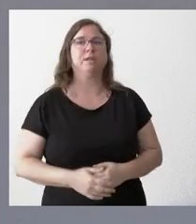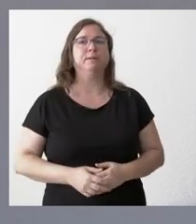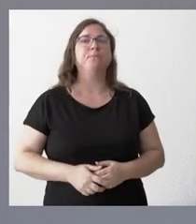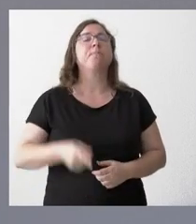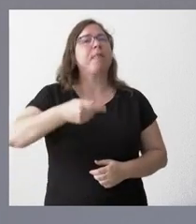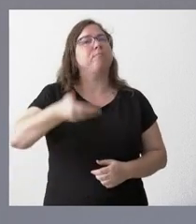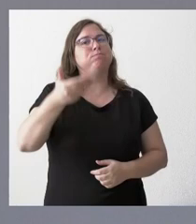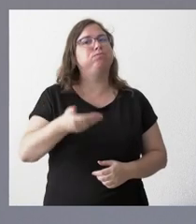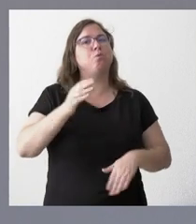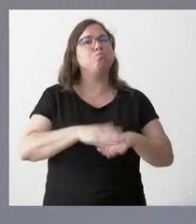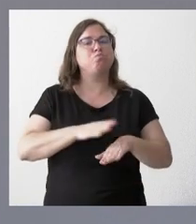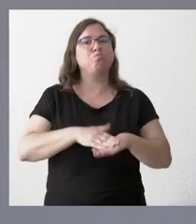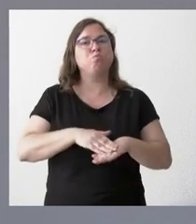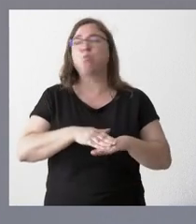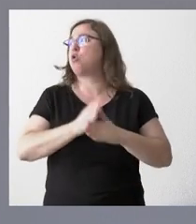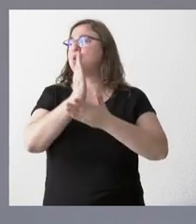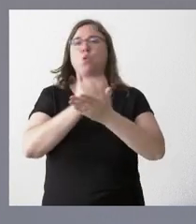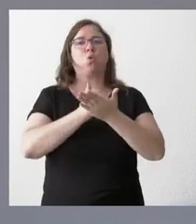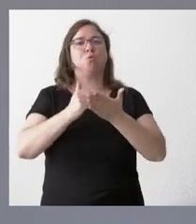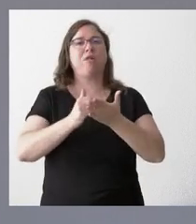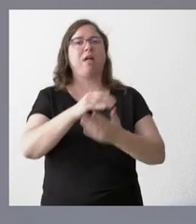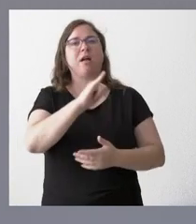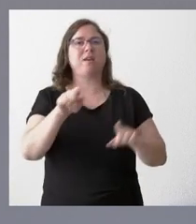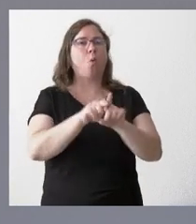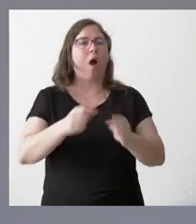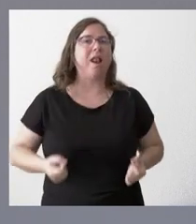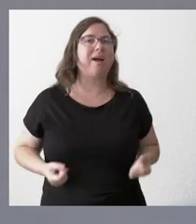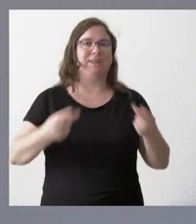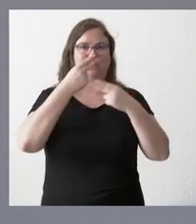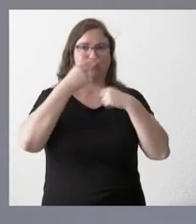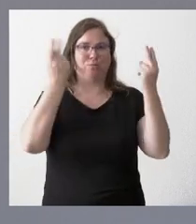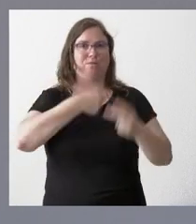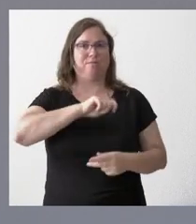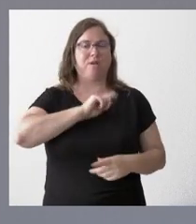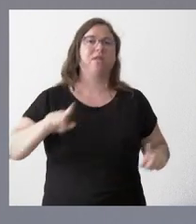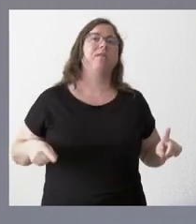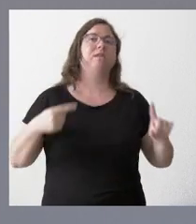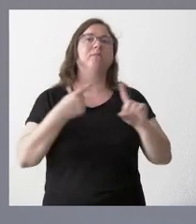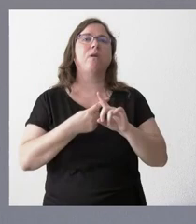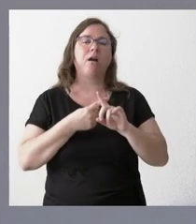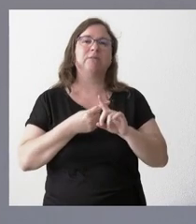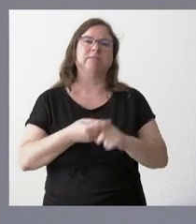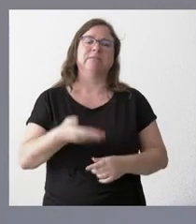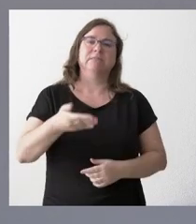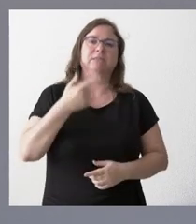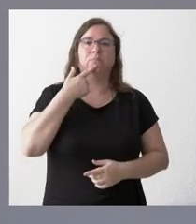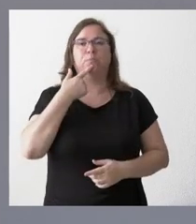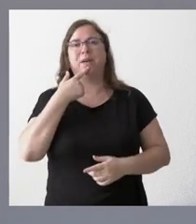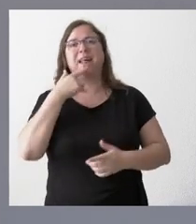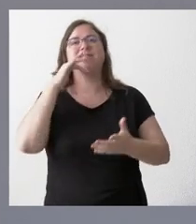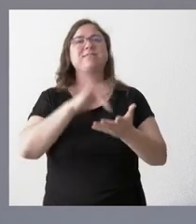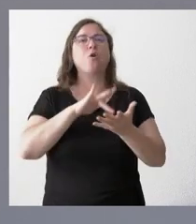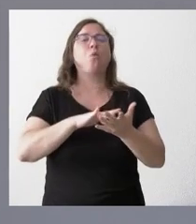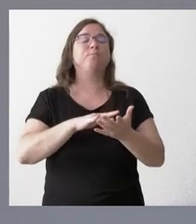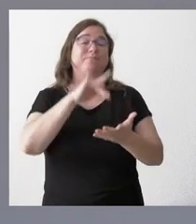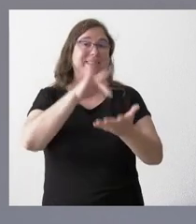relevante porque las comunidades autónomas tienen una gran parte del gasto público en España, pero tienen un pequeño peso en el volumen del déficit público. La mayor parte del déficit